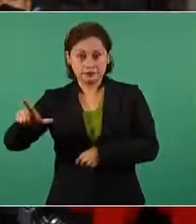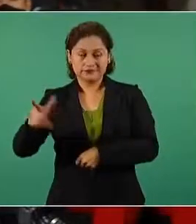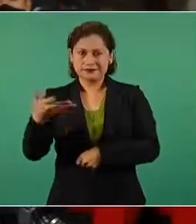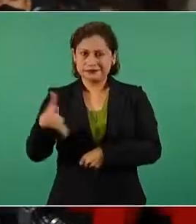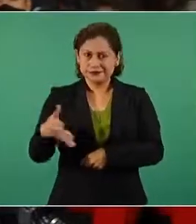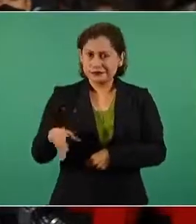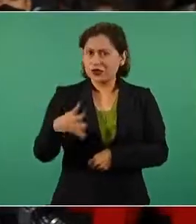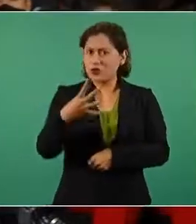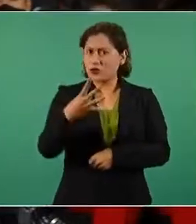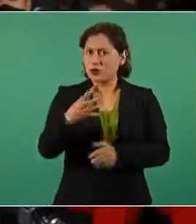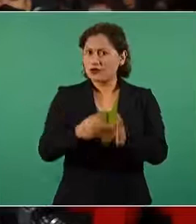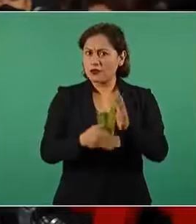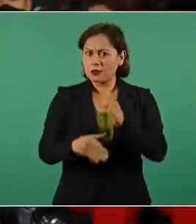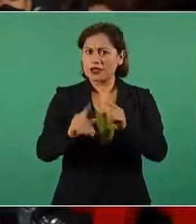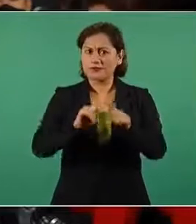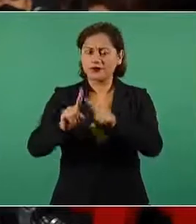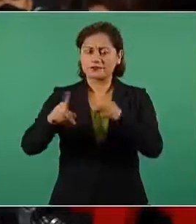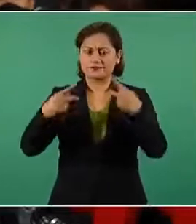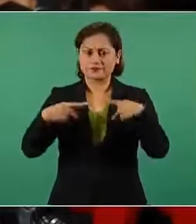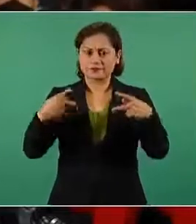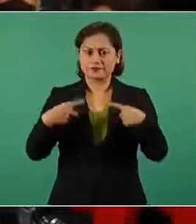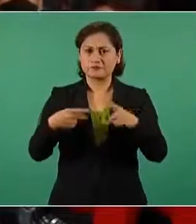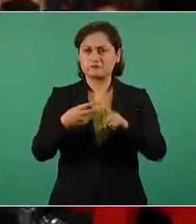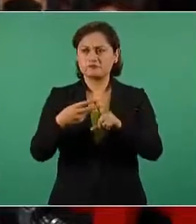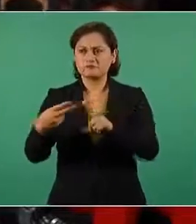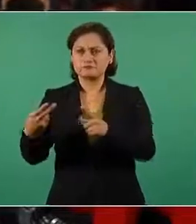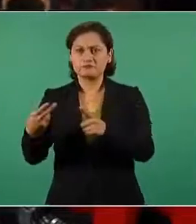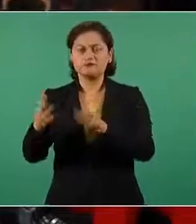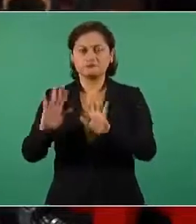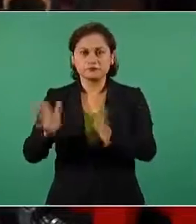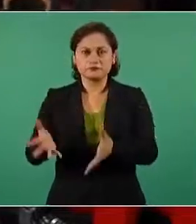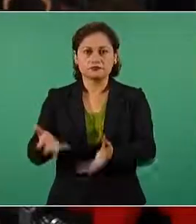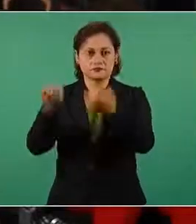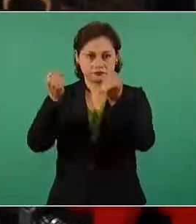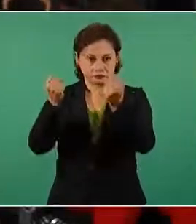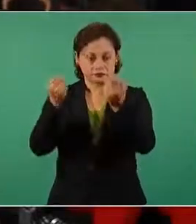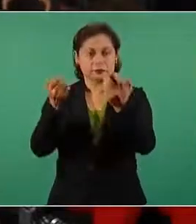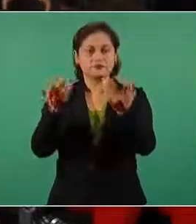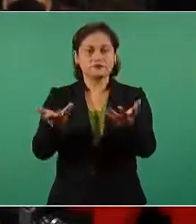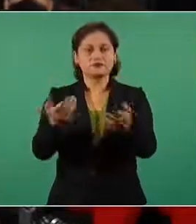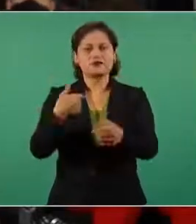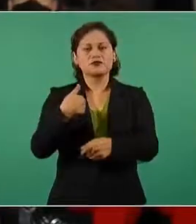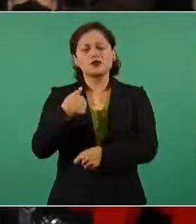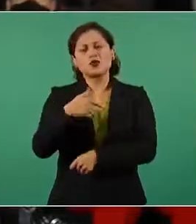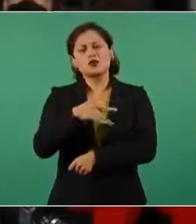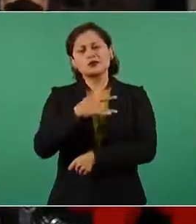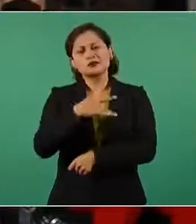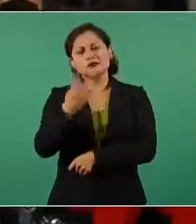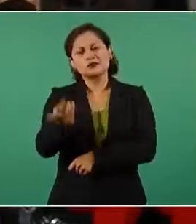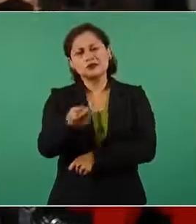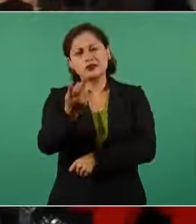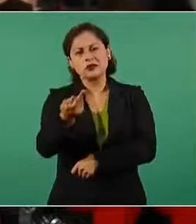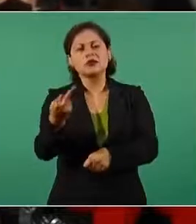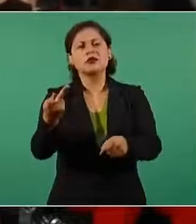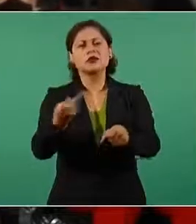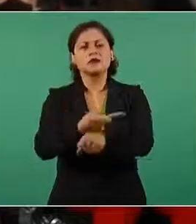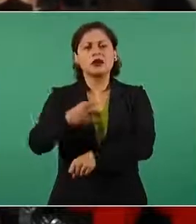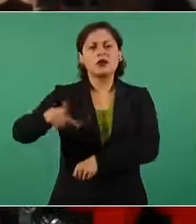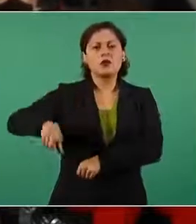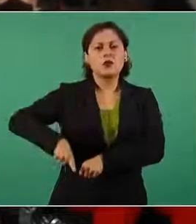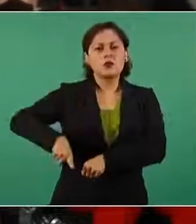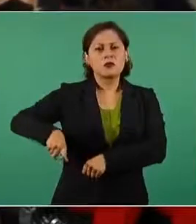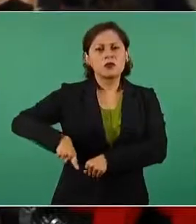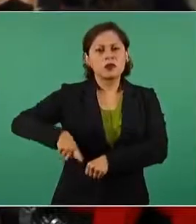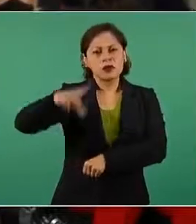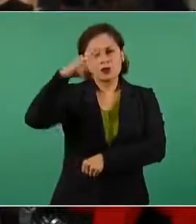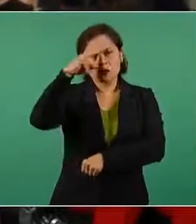y rescatados, según se informó esta semana. Mi pregunta es entonces, ¿qué está haciendo el gobierno de México no solamente